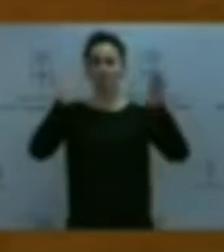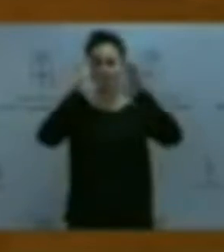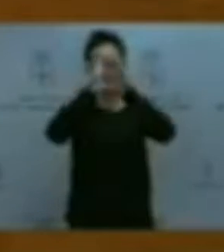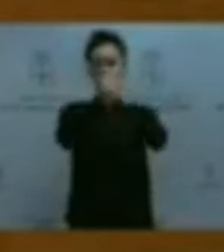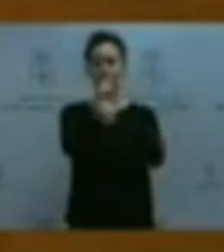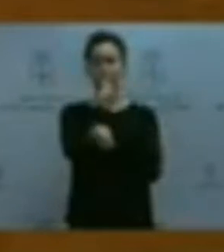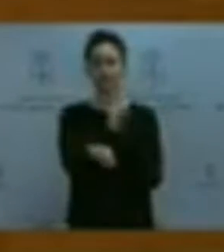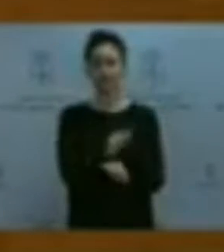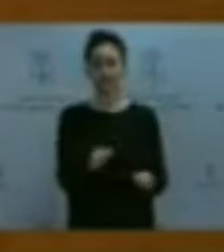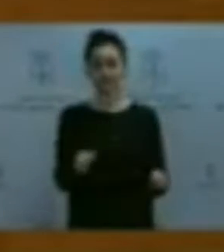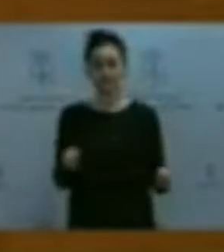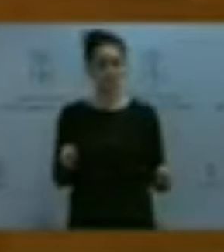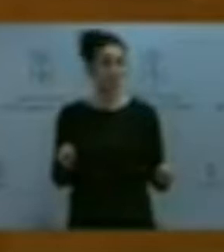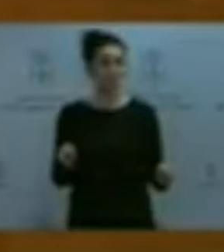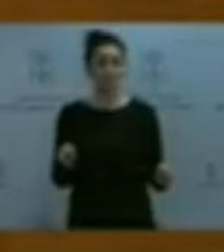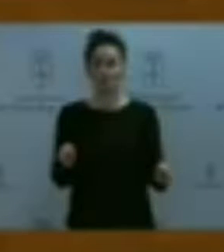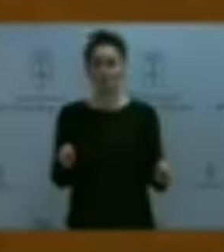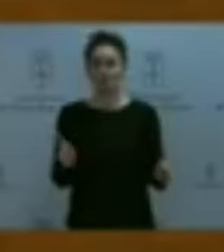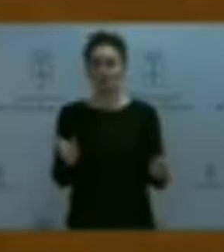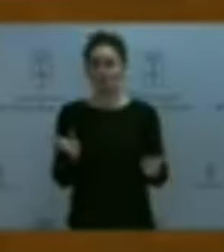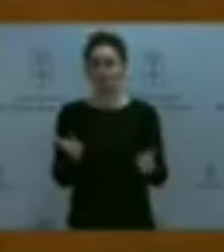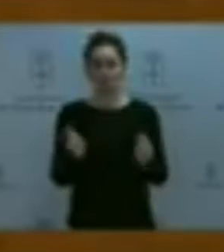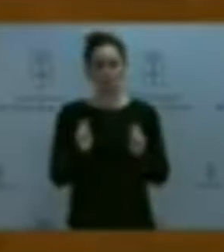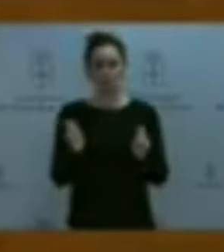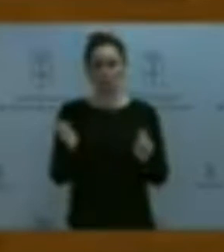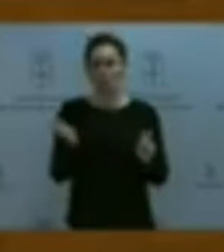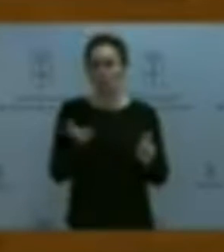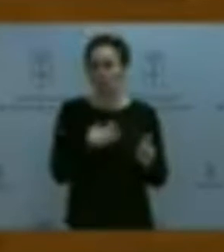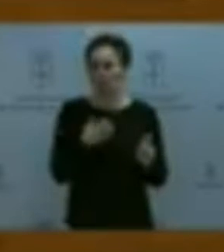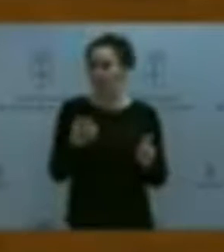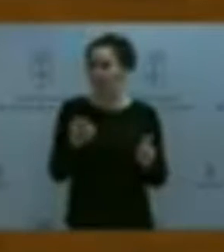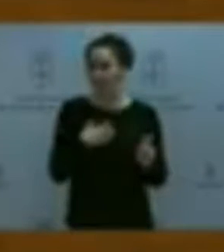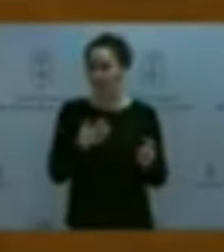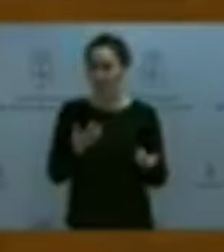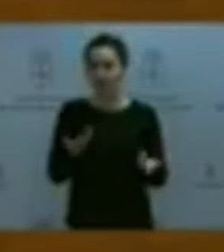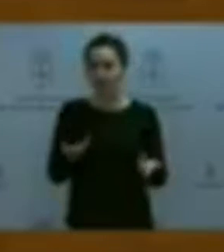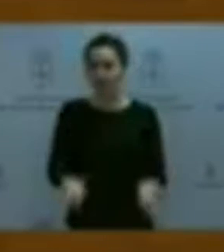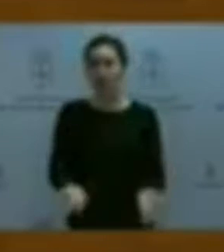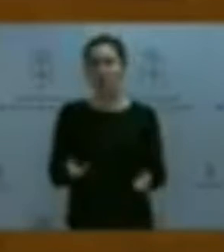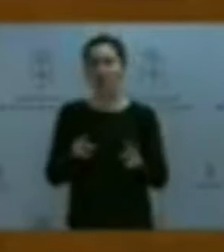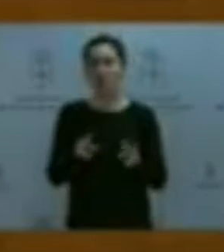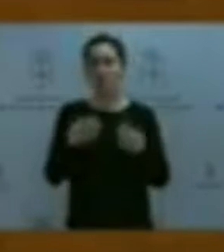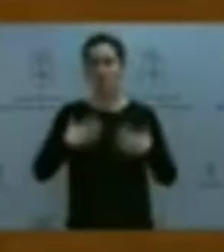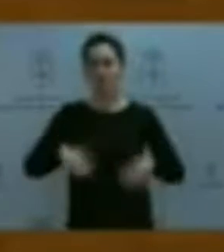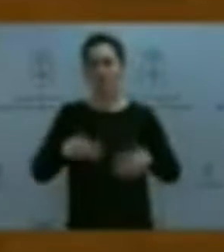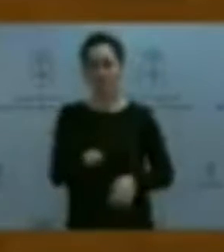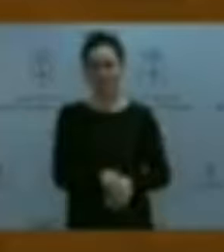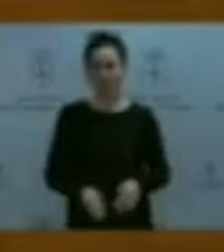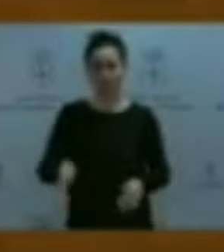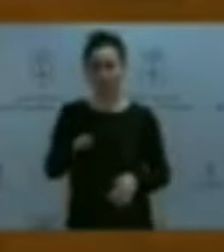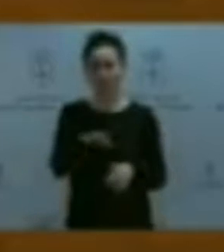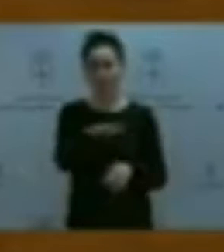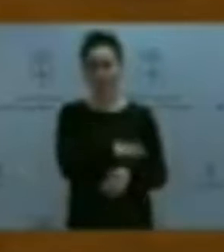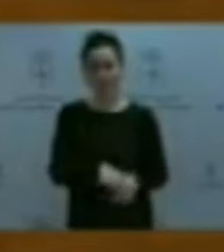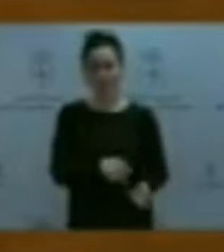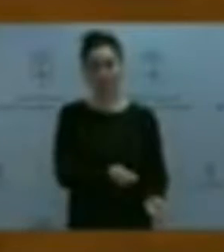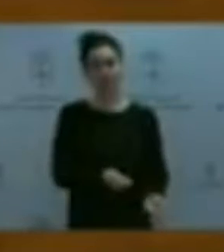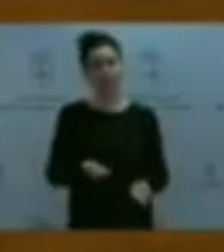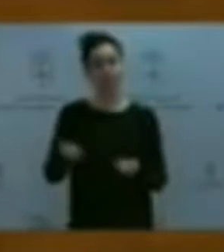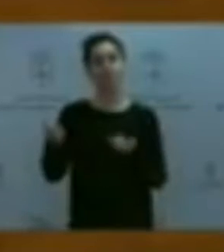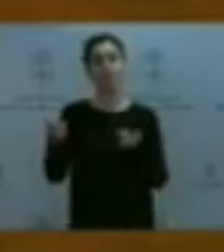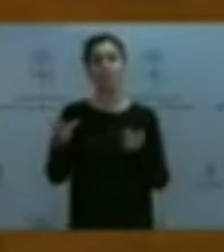saber por qué no se ha llevado esta lavandería al nuevo recinto hospitalario, si había sitio y ubicación para la misma. ¿Cuál es el verdadero